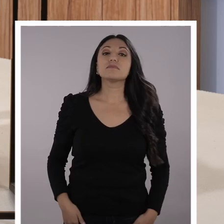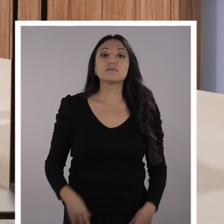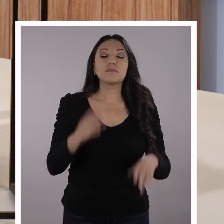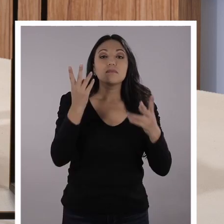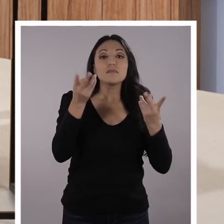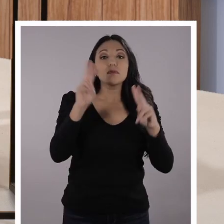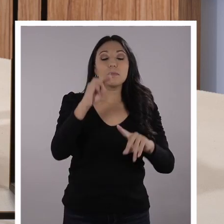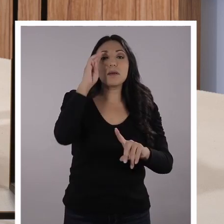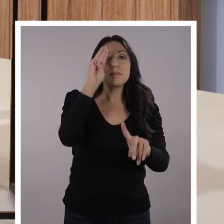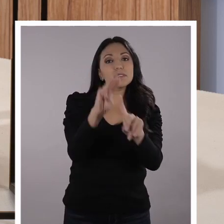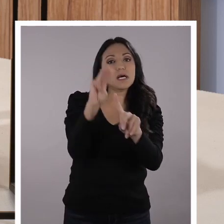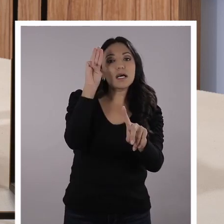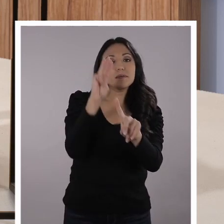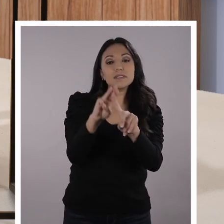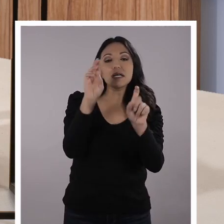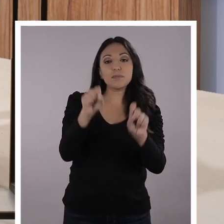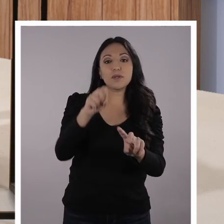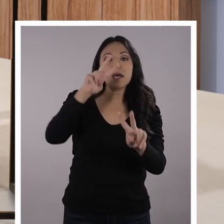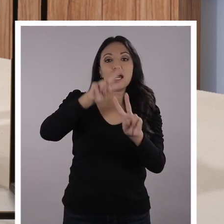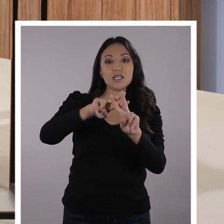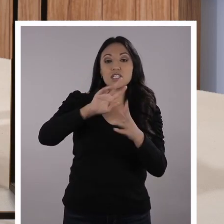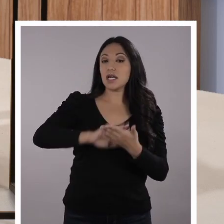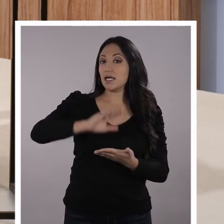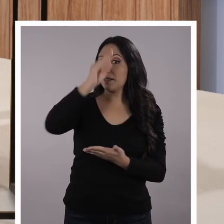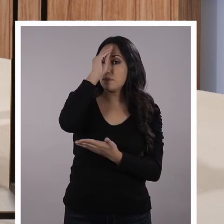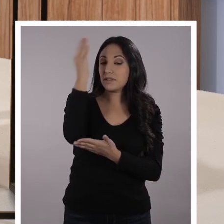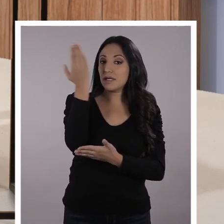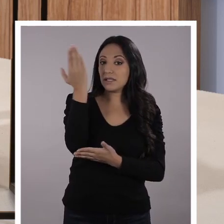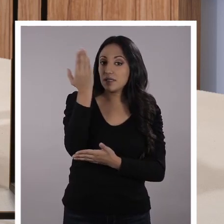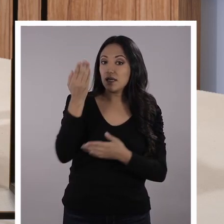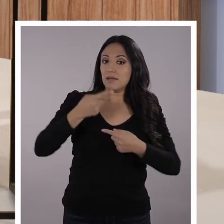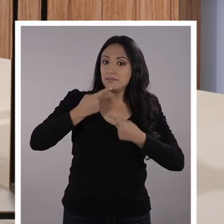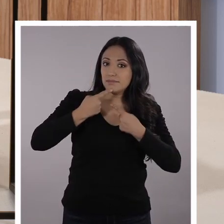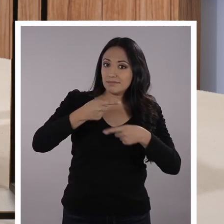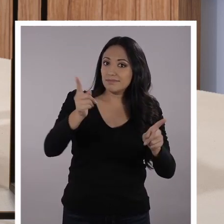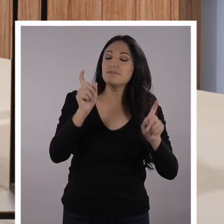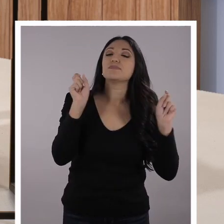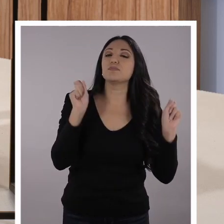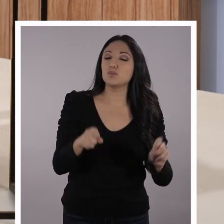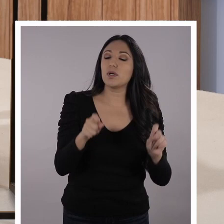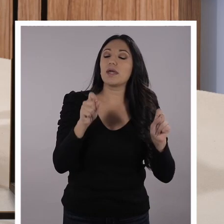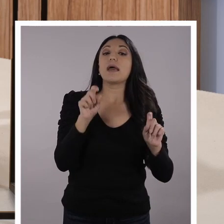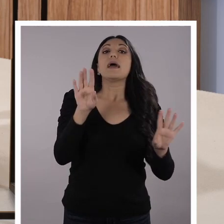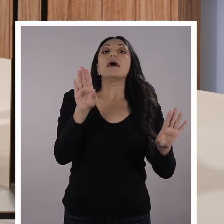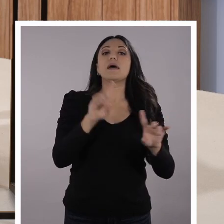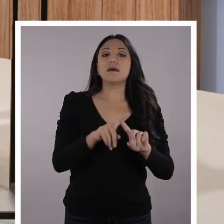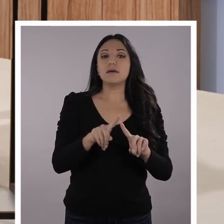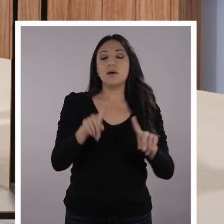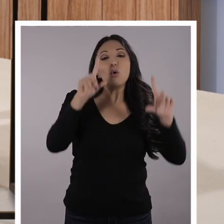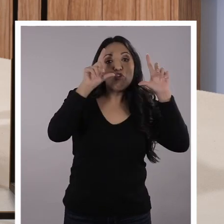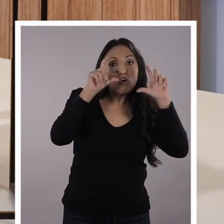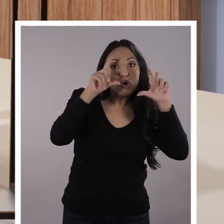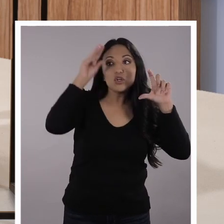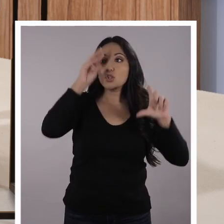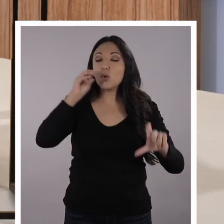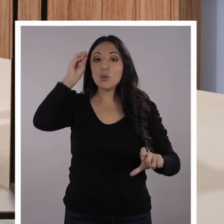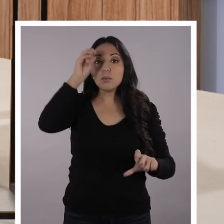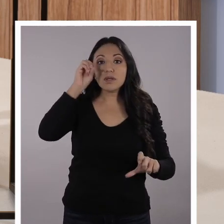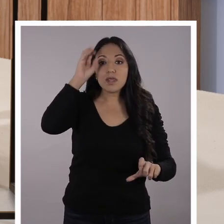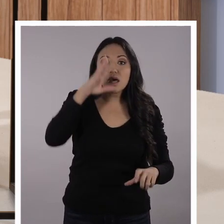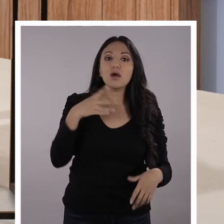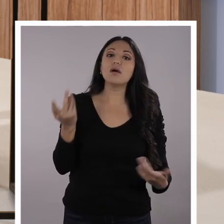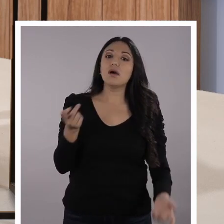si quieren mandarnos mensajitos al hashtag de Aprender la Tele en todas las redes de Educa, lo pueden hacer sin problema. Y si son fotos o videos, tienen que